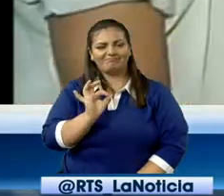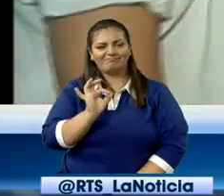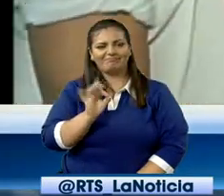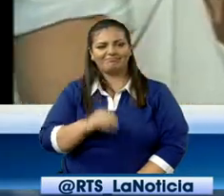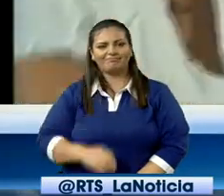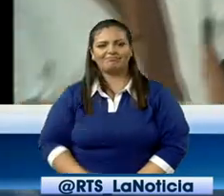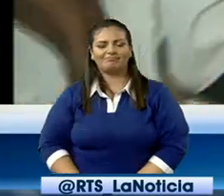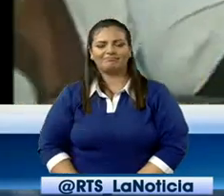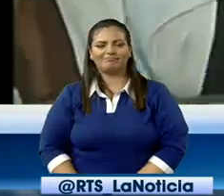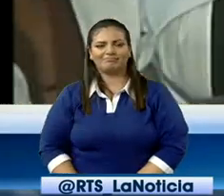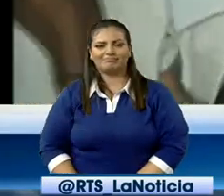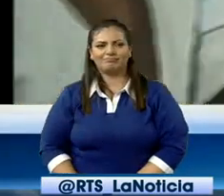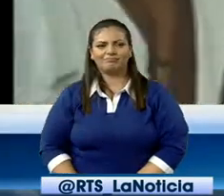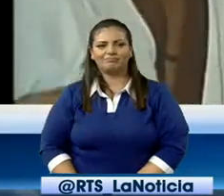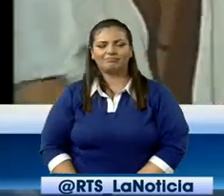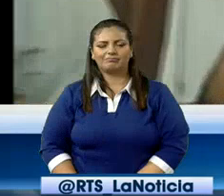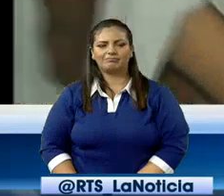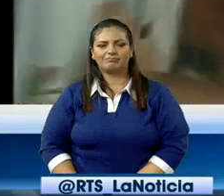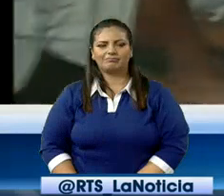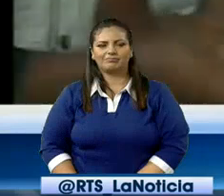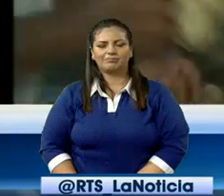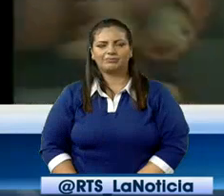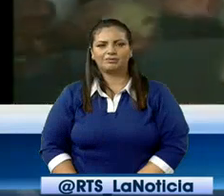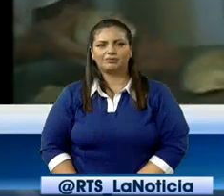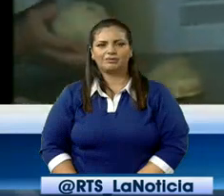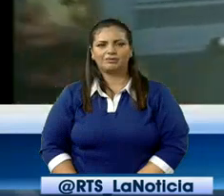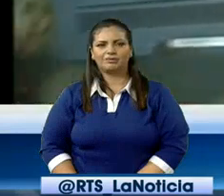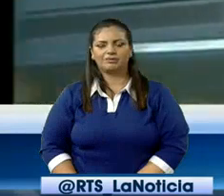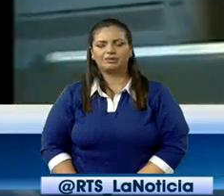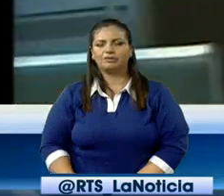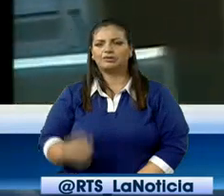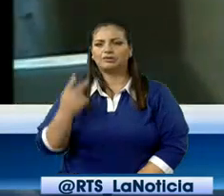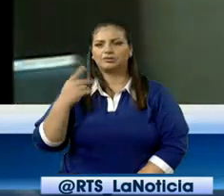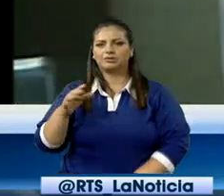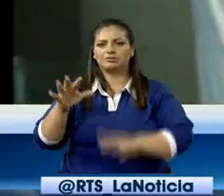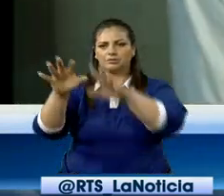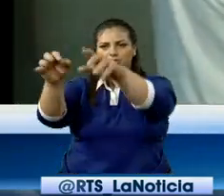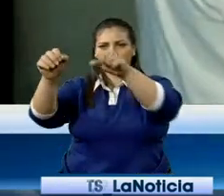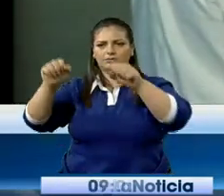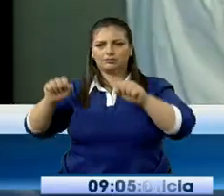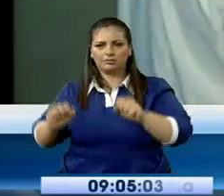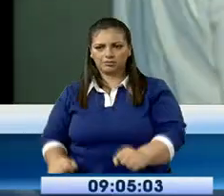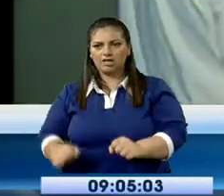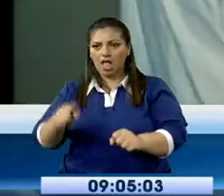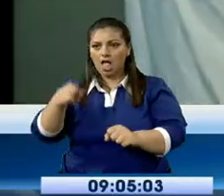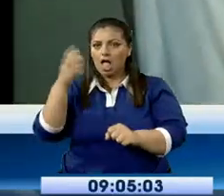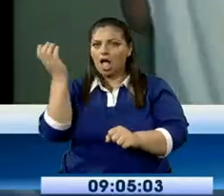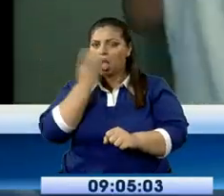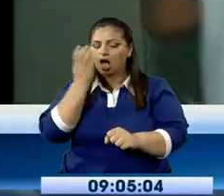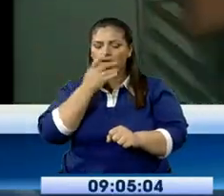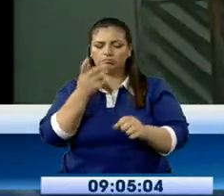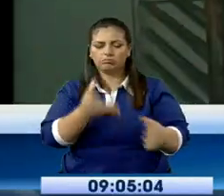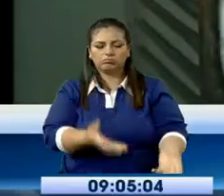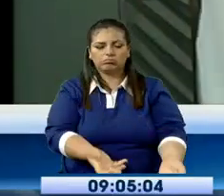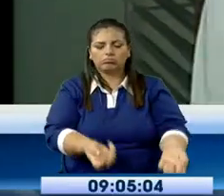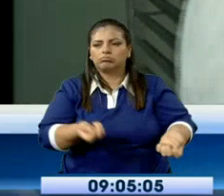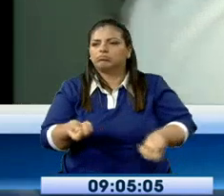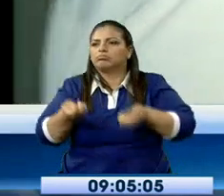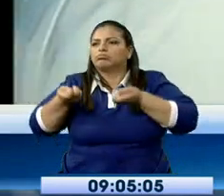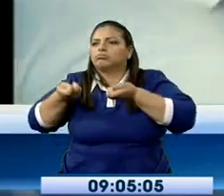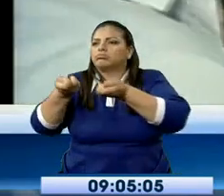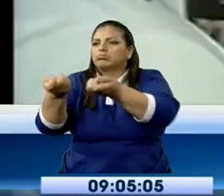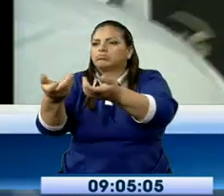Gerardo, ya, va al horno en ese momento. Por supuesto, o sea, ya lo tenemos un pan con anterioridad para claro. Meterlo al horno, sí. Ahí van 45